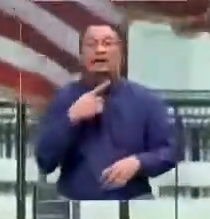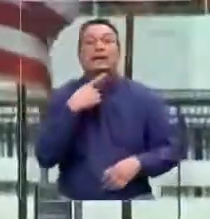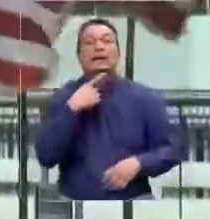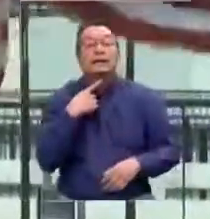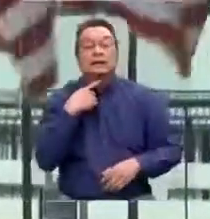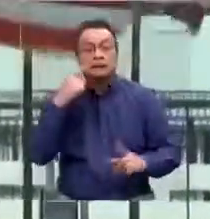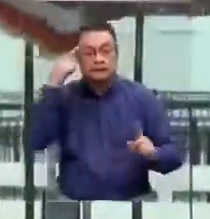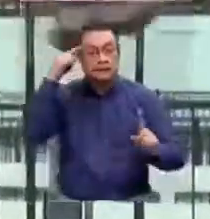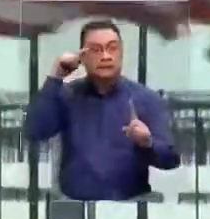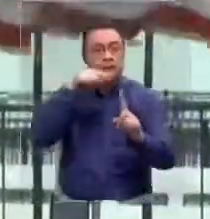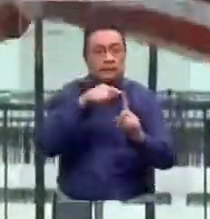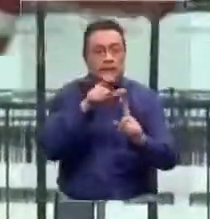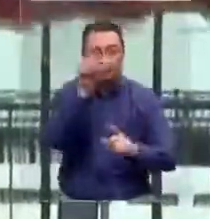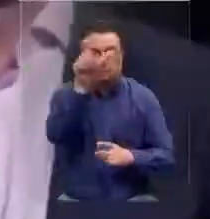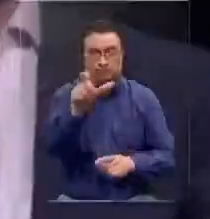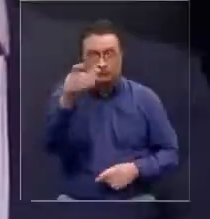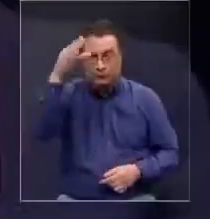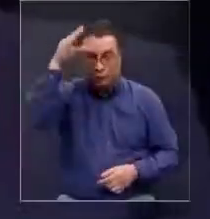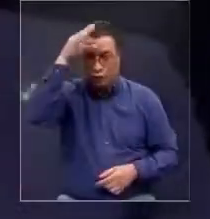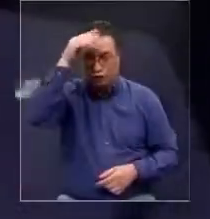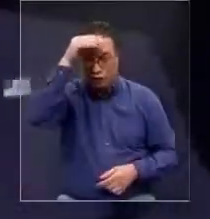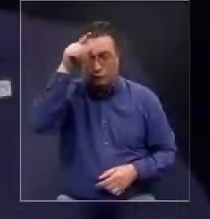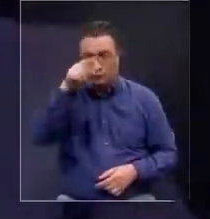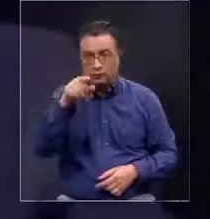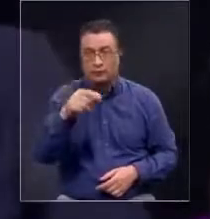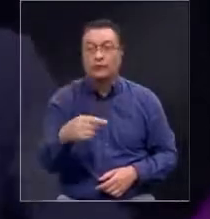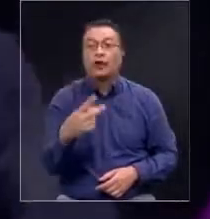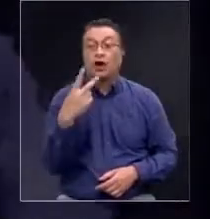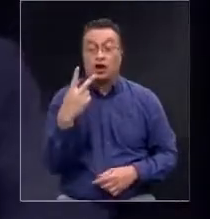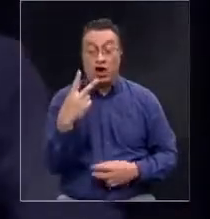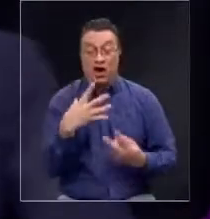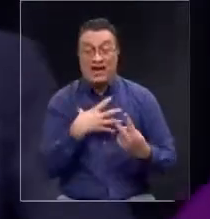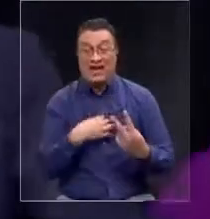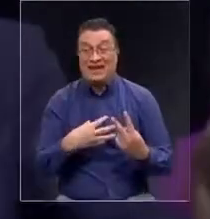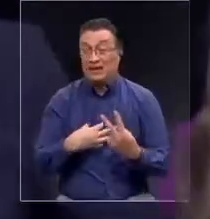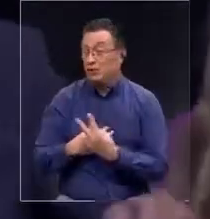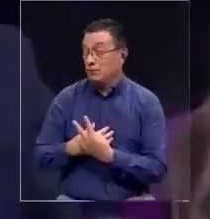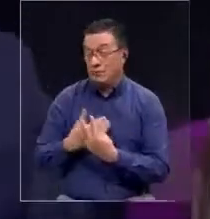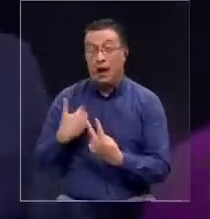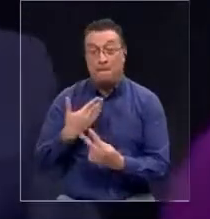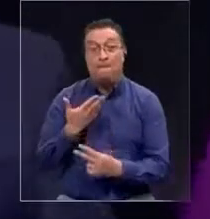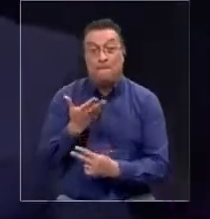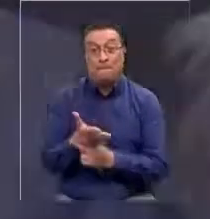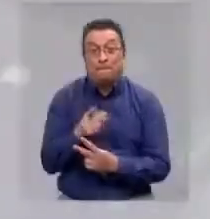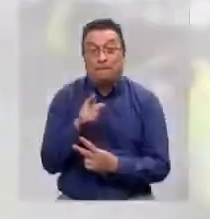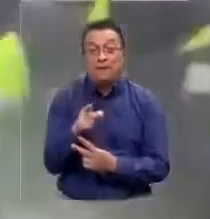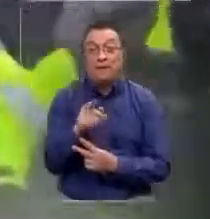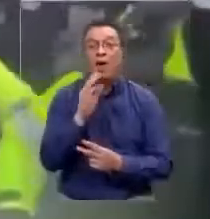puesto especialmente en la figura de Trump, si hasta dos de sus hijos le habrían pedido que